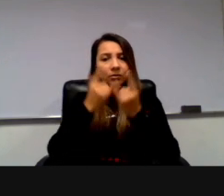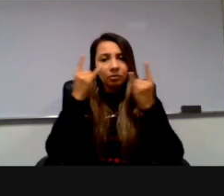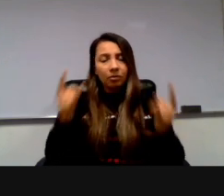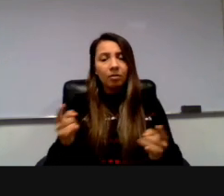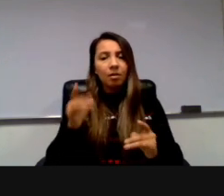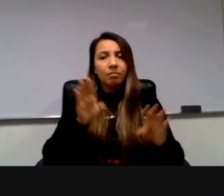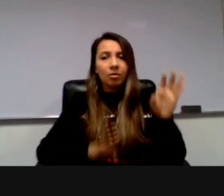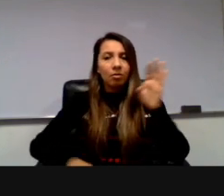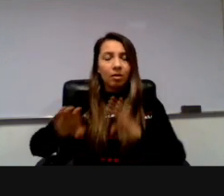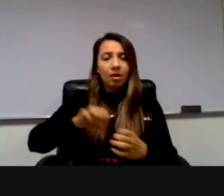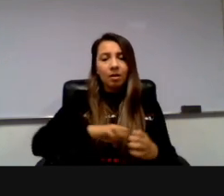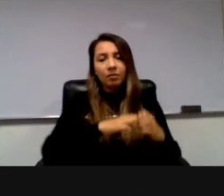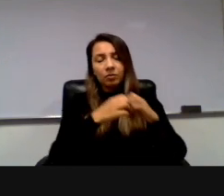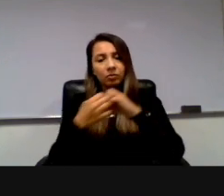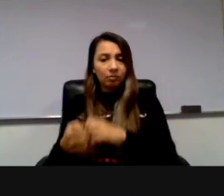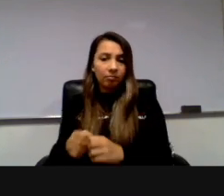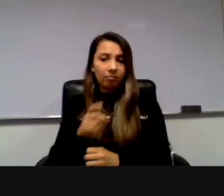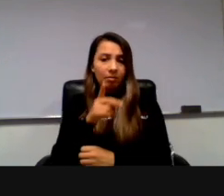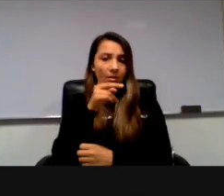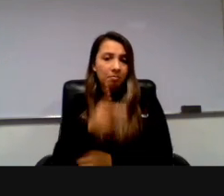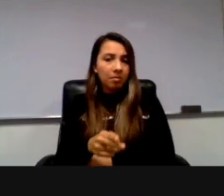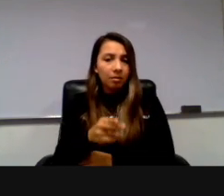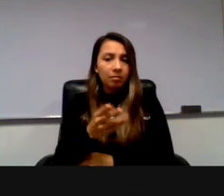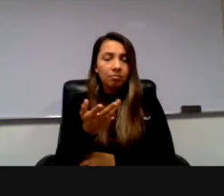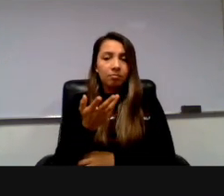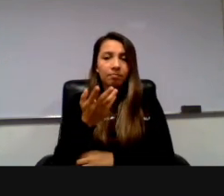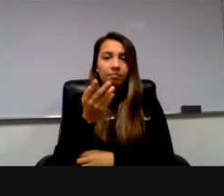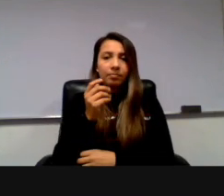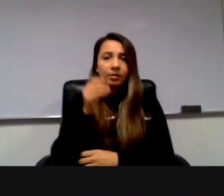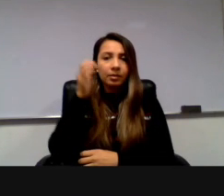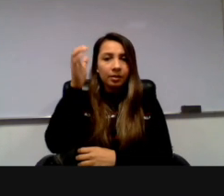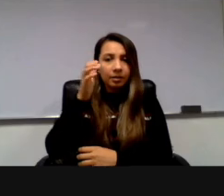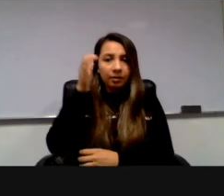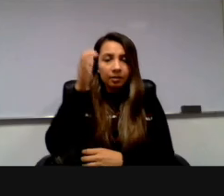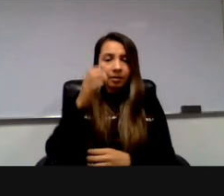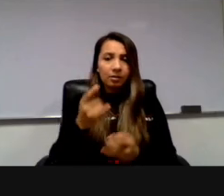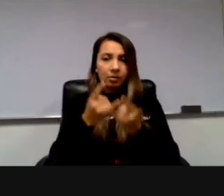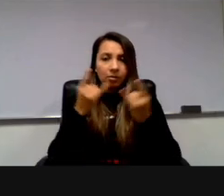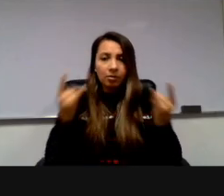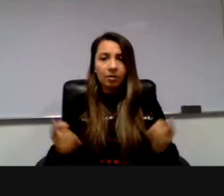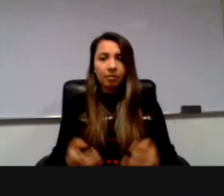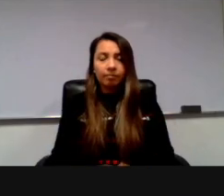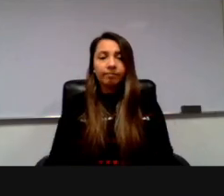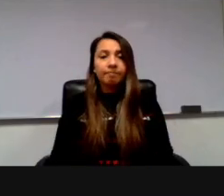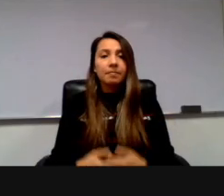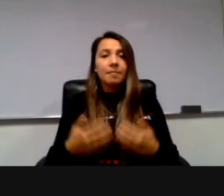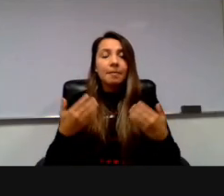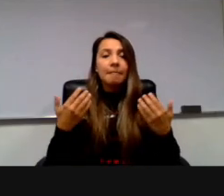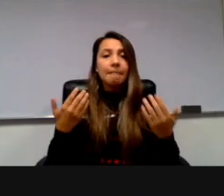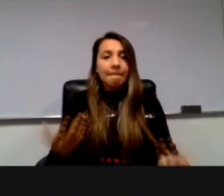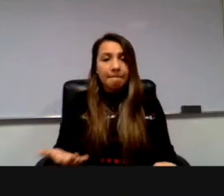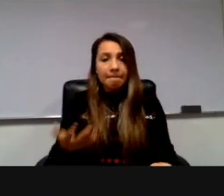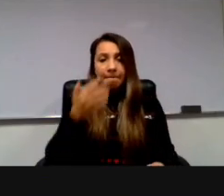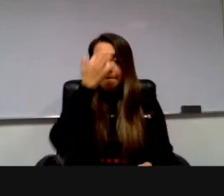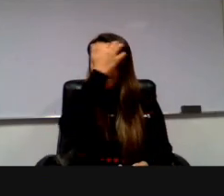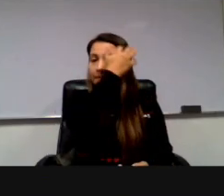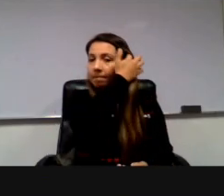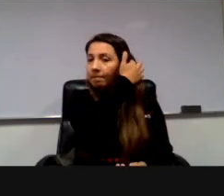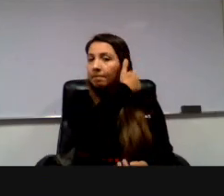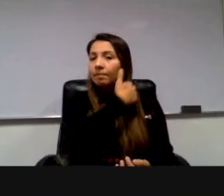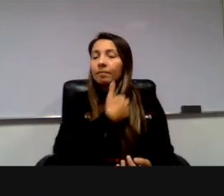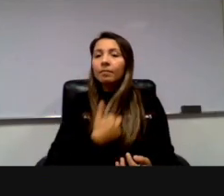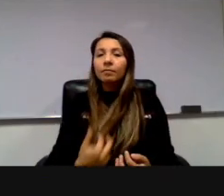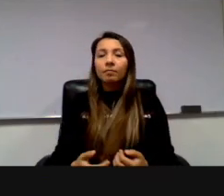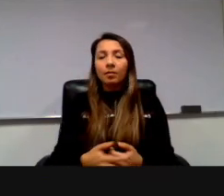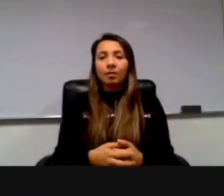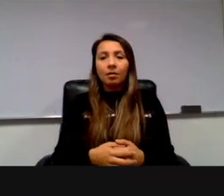Y la biología evolutiva como una parte de las ciencias históricas, ¿no? Entonces, bueno,